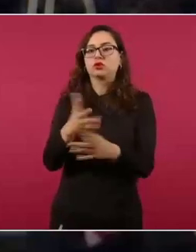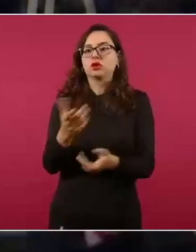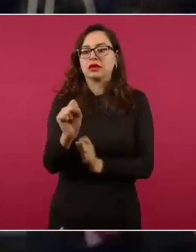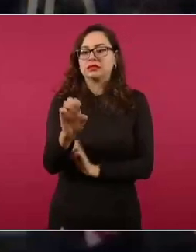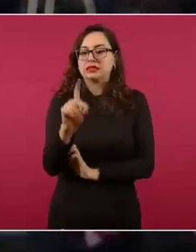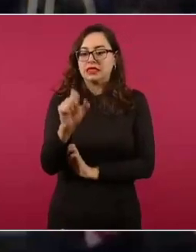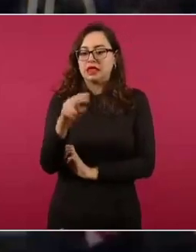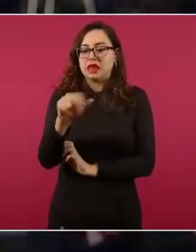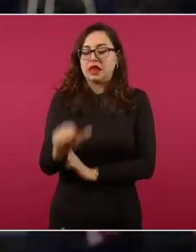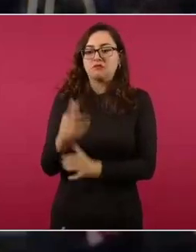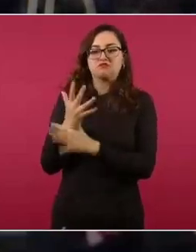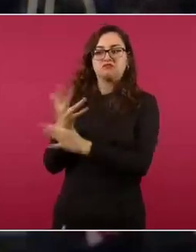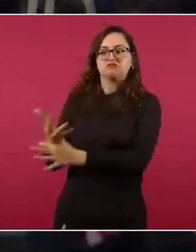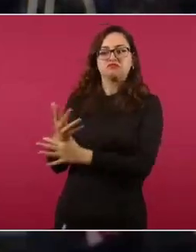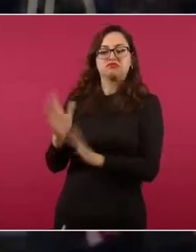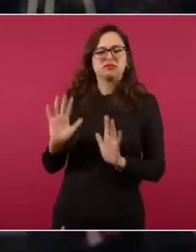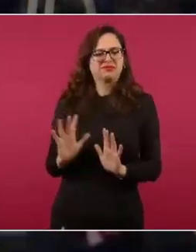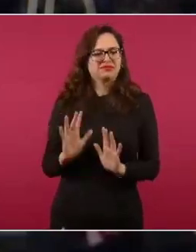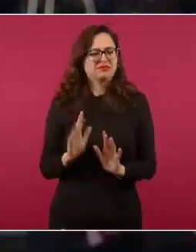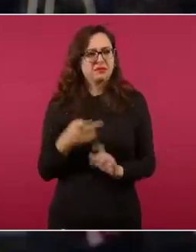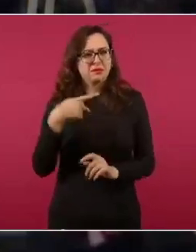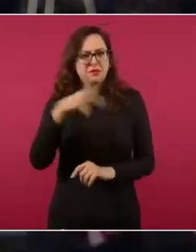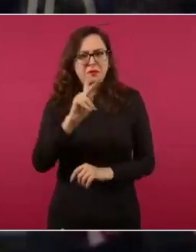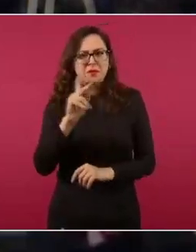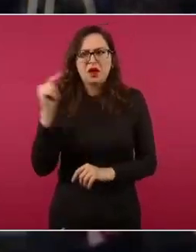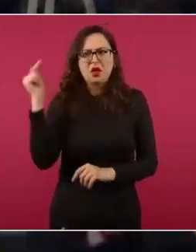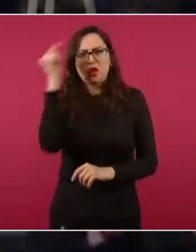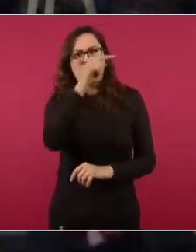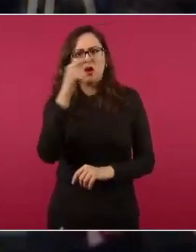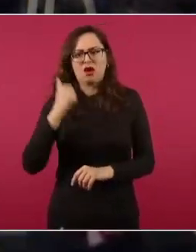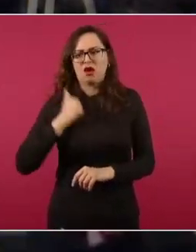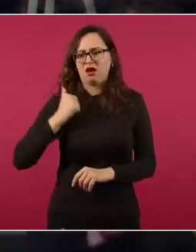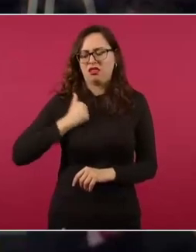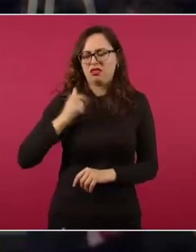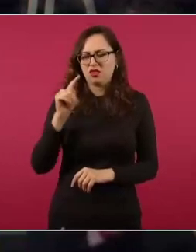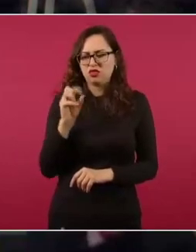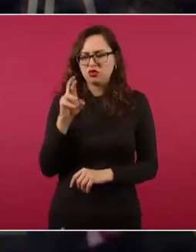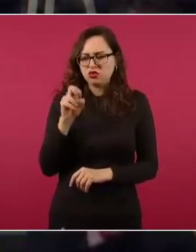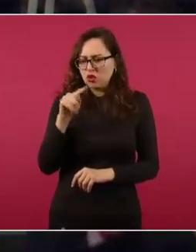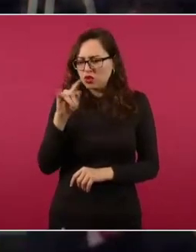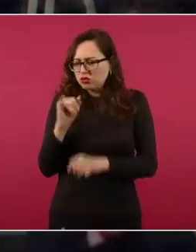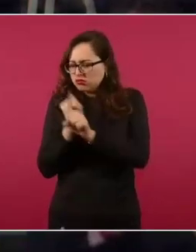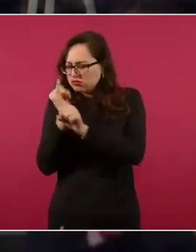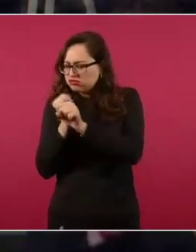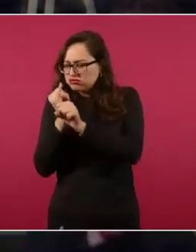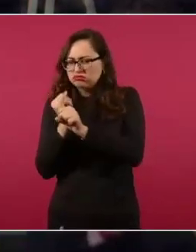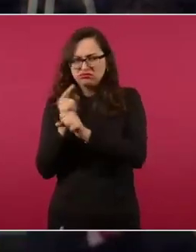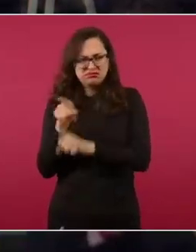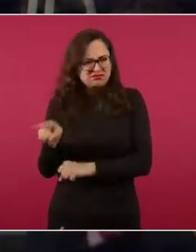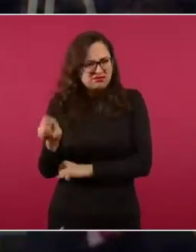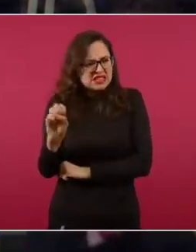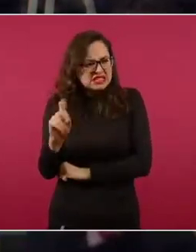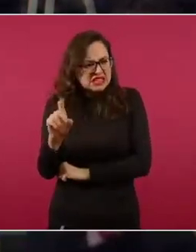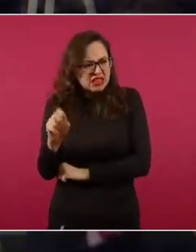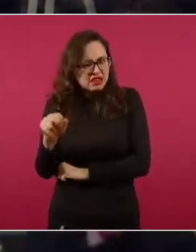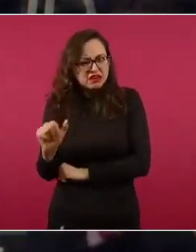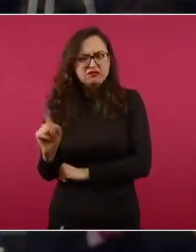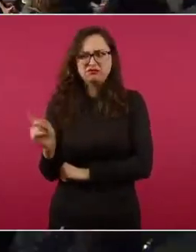la Defensa Nacional con base en un análisis técnico forense de Citizen Lab, pues en realidad cuando uno